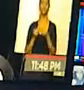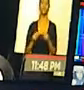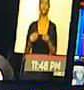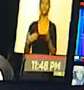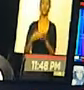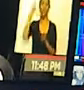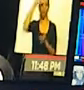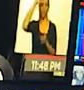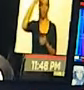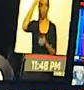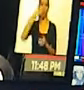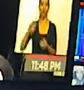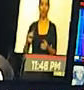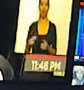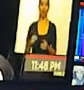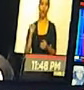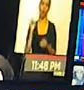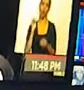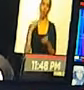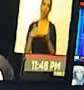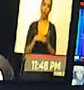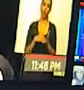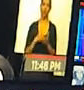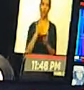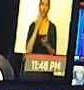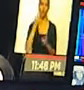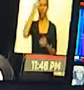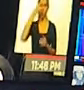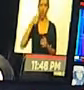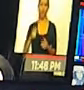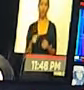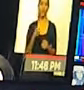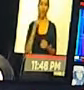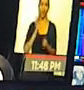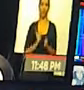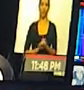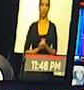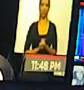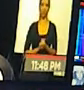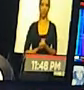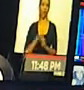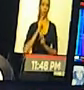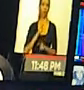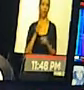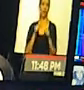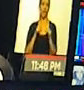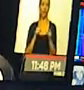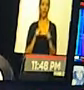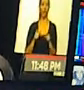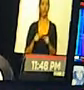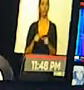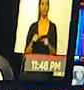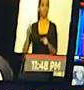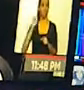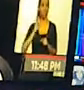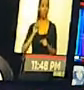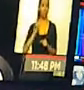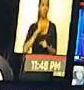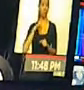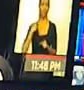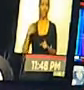del pueblo o en contra de la dignidad del pueblo, y que bueno, que da como resultado eso. Pero sin embargo, nosotros tenemos que